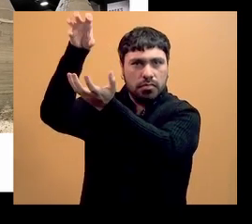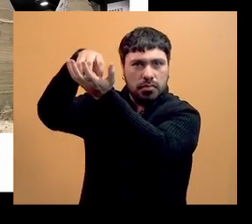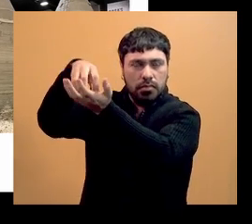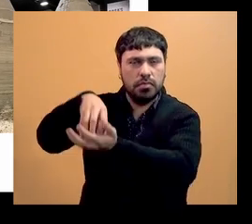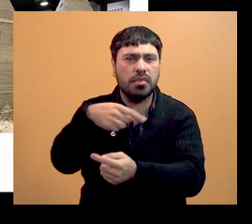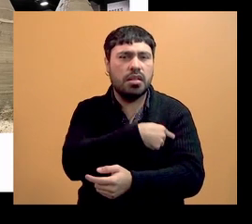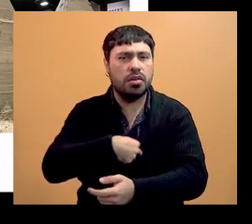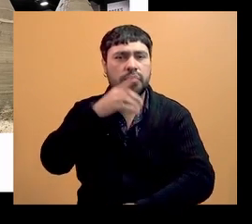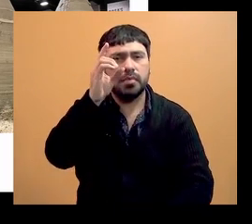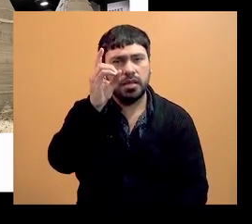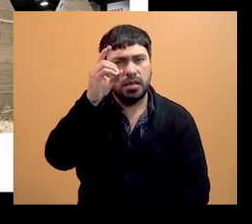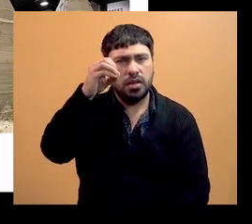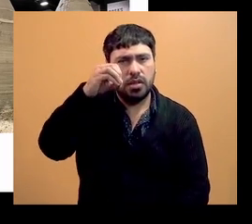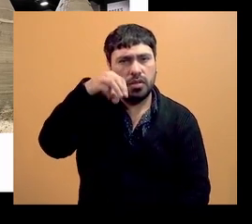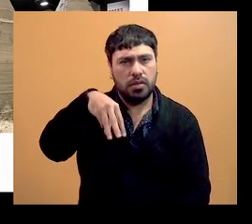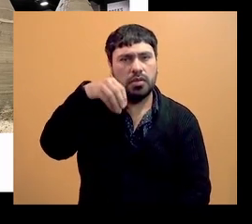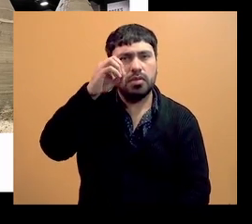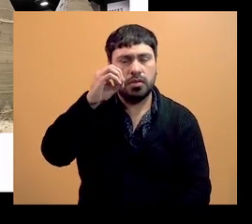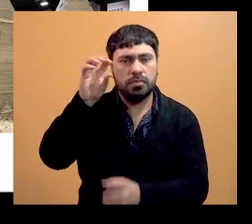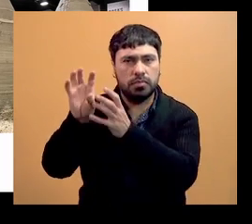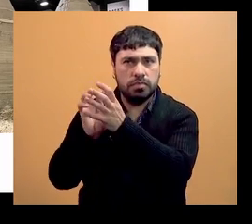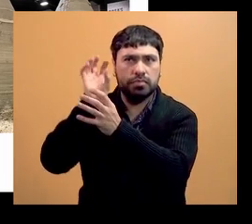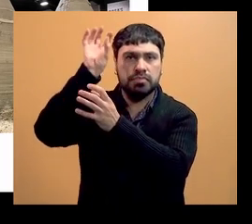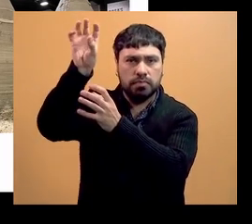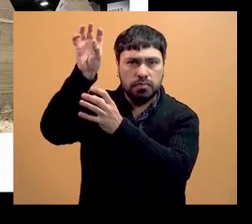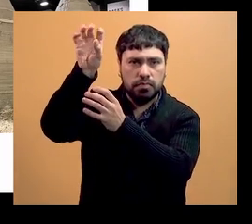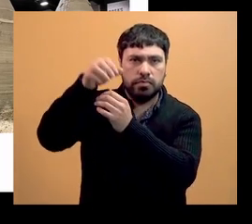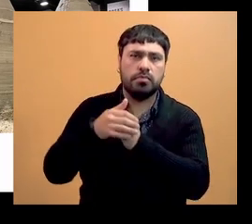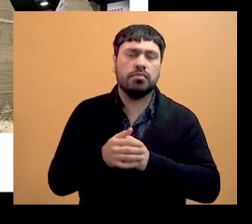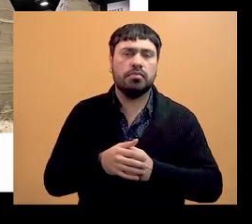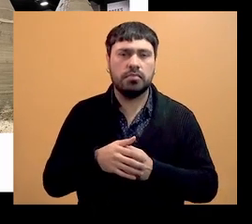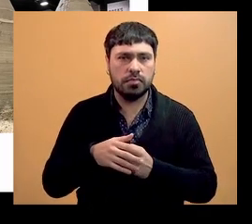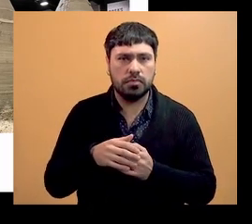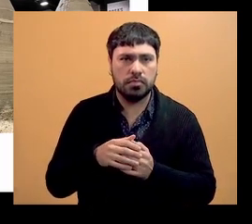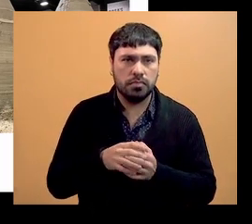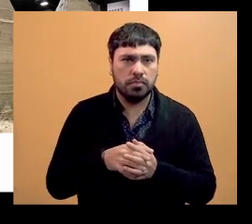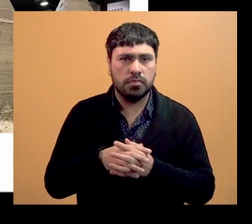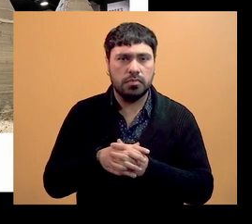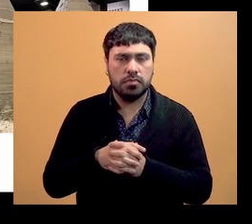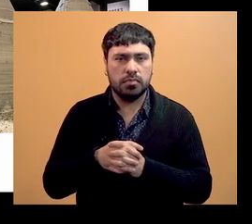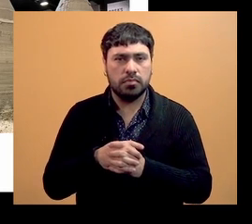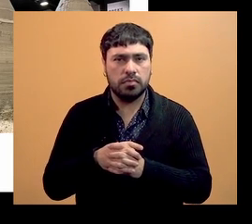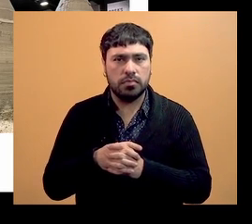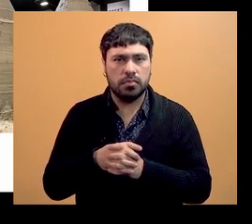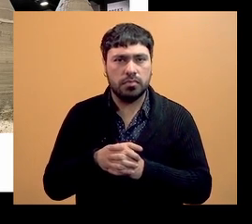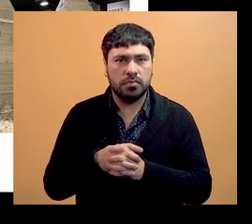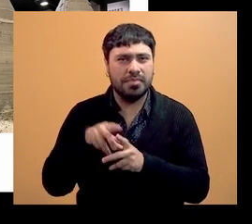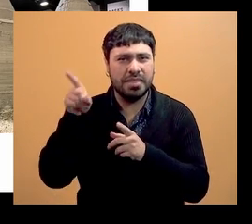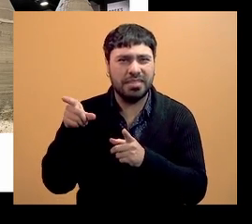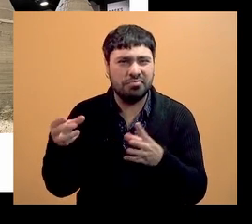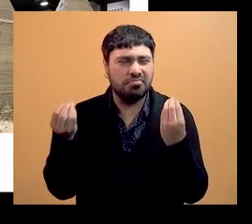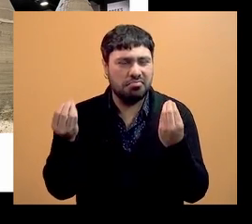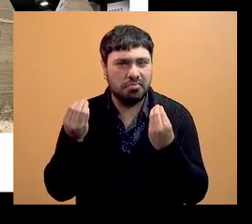situ, ISRU le llaman in situ resource utilization, o utilización de recursos que están en el lugar, para la creación de, por